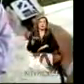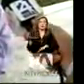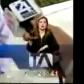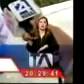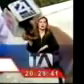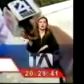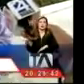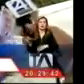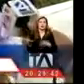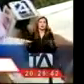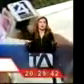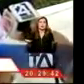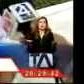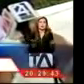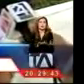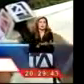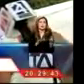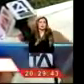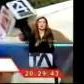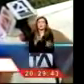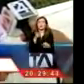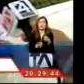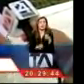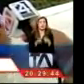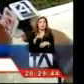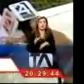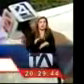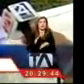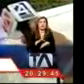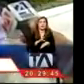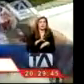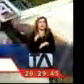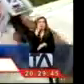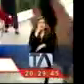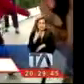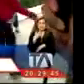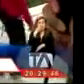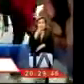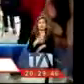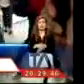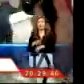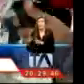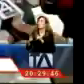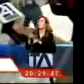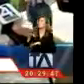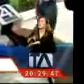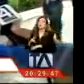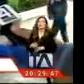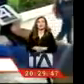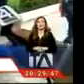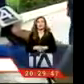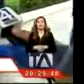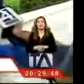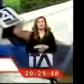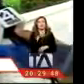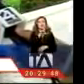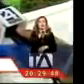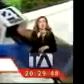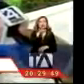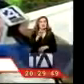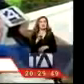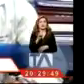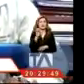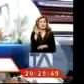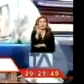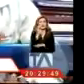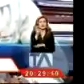cual yo no puedo esperar ya la cita porque estoy sangrando. ¿Para cuándo le dijo la cita? Tengo para el 30 de